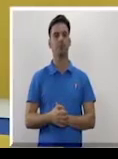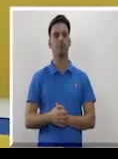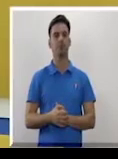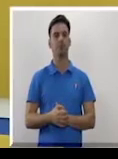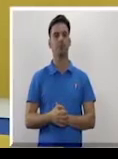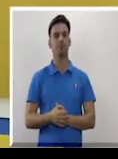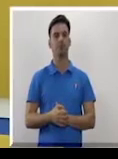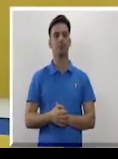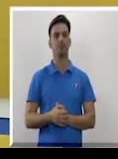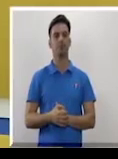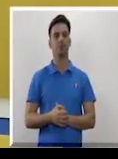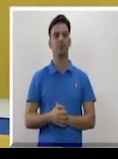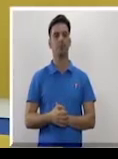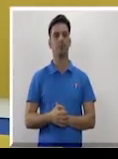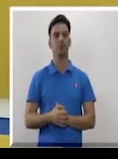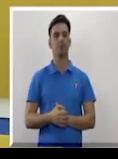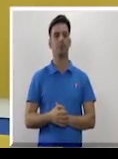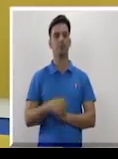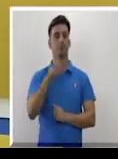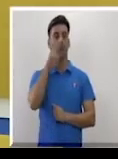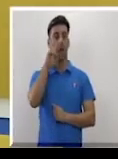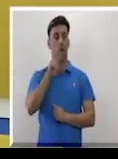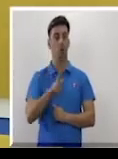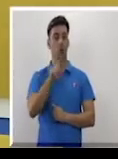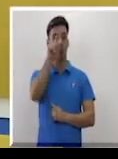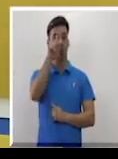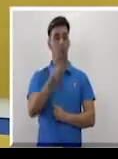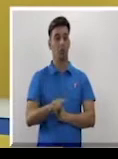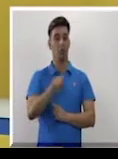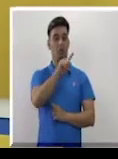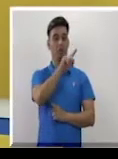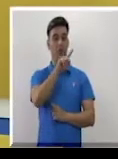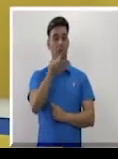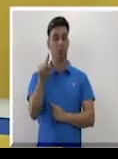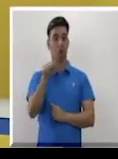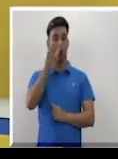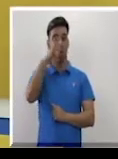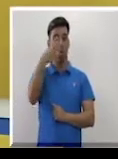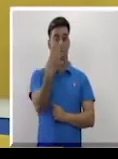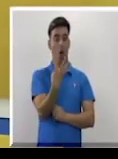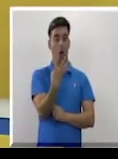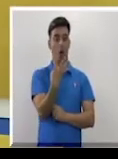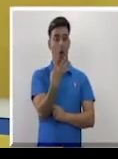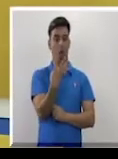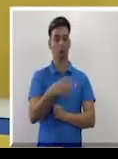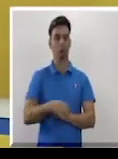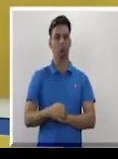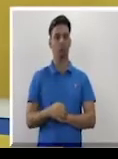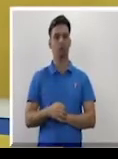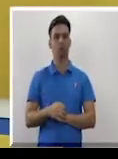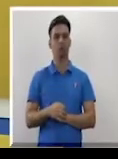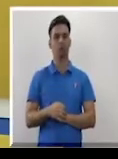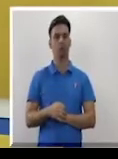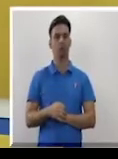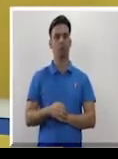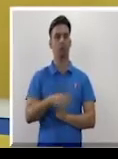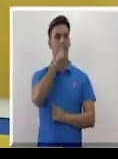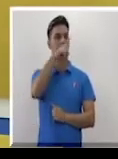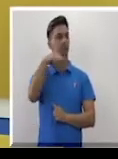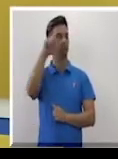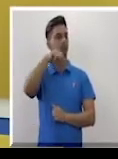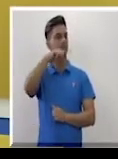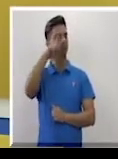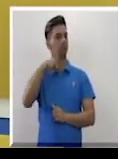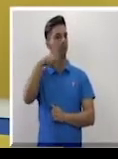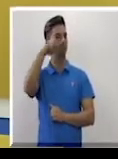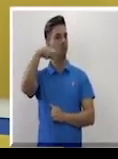el ejercicio. En la figura aparecen representadas 4 funciones cuadráticas, cuyas ecuaciones